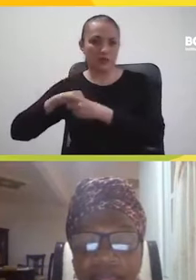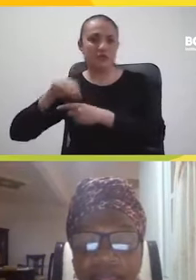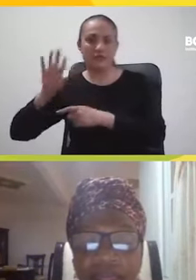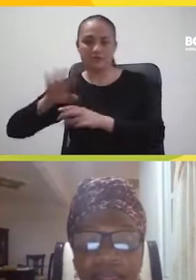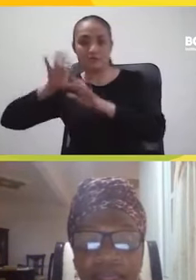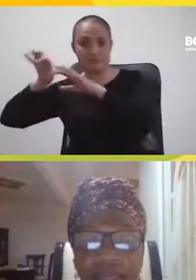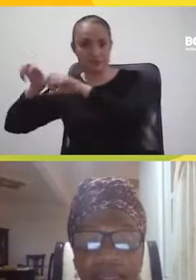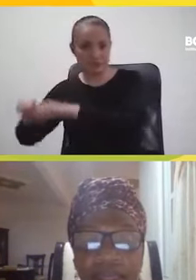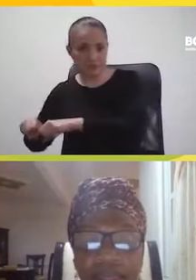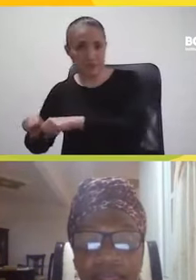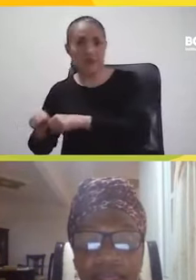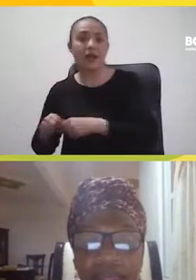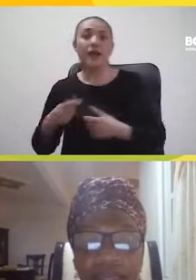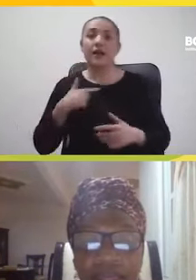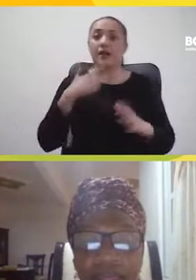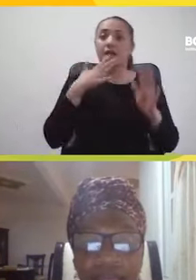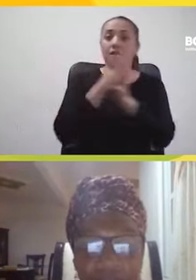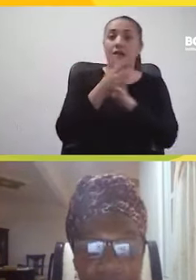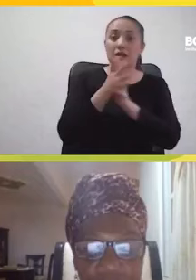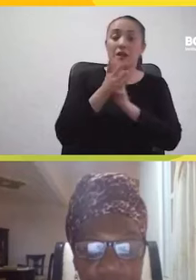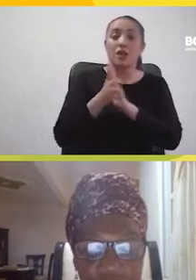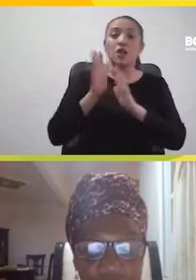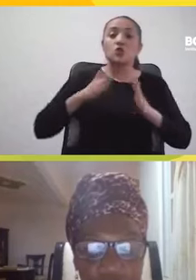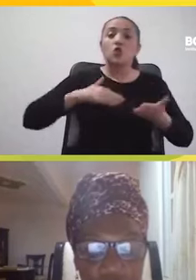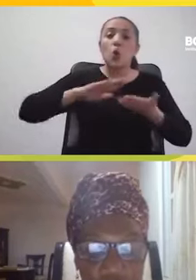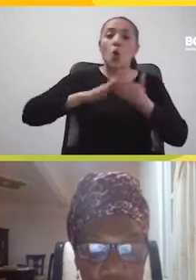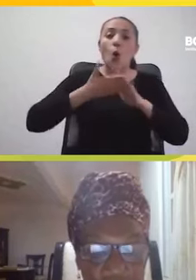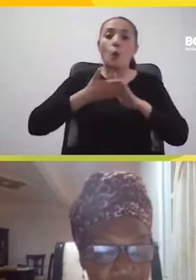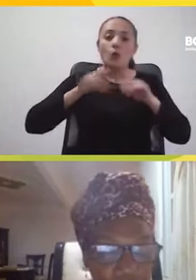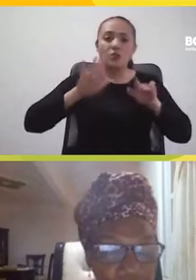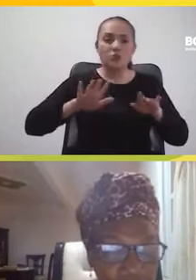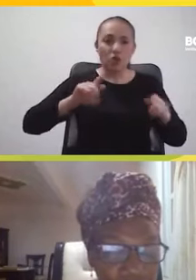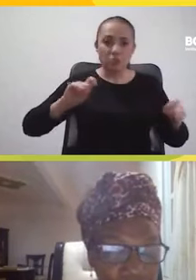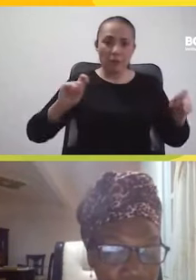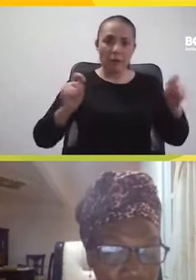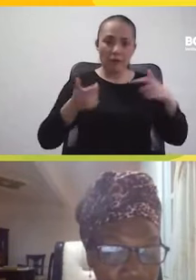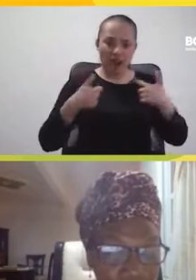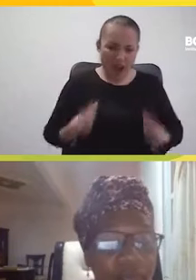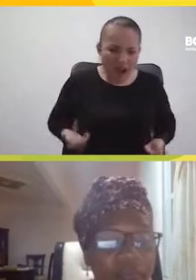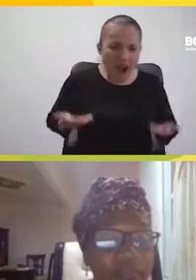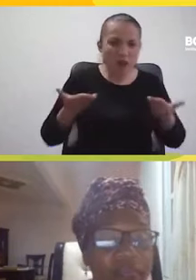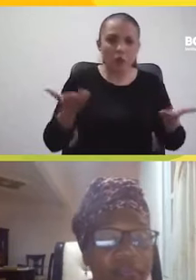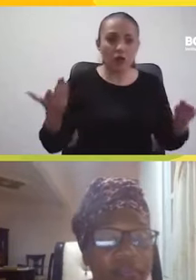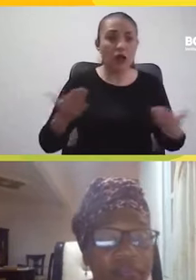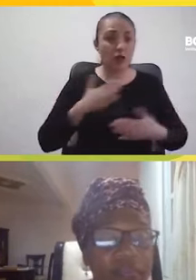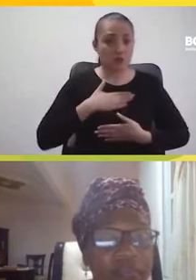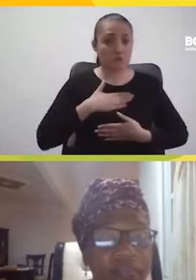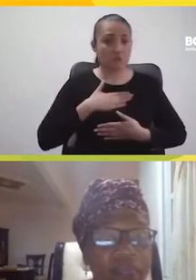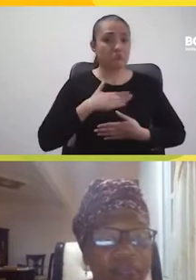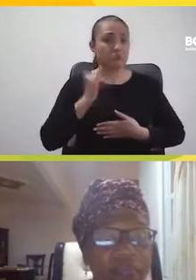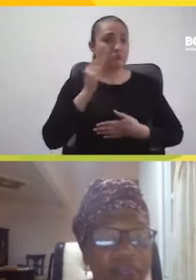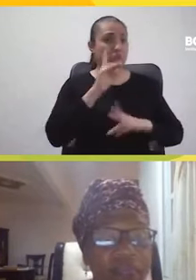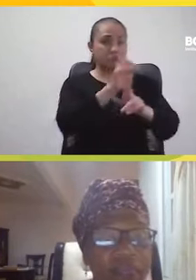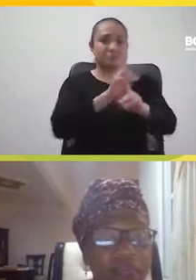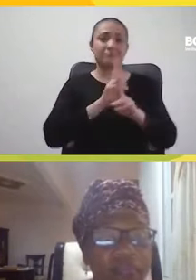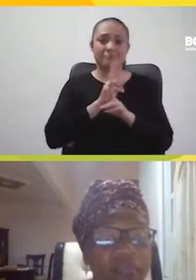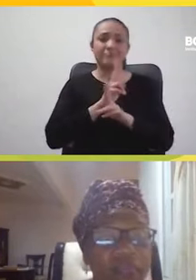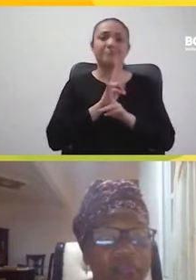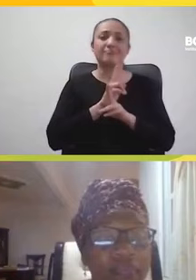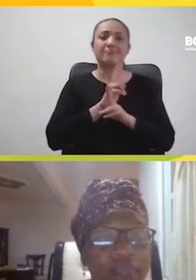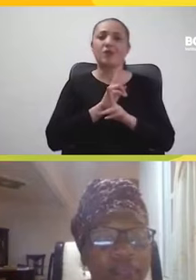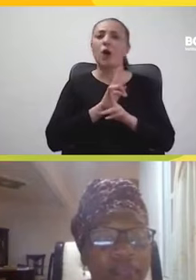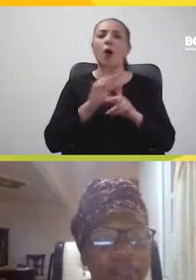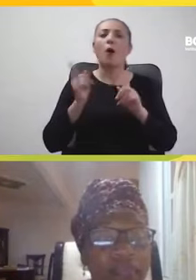Para hablar de nuestro aporte en la comunidad globalizada, tenemos que decir que a nosotros sí nos reconocen hoy como uno de los